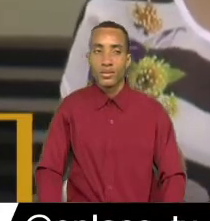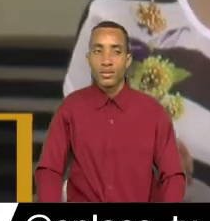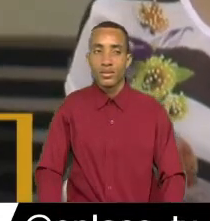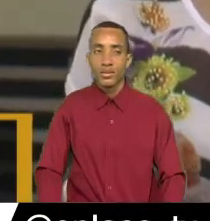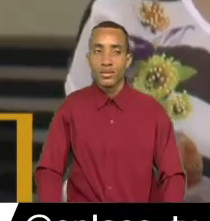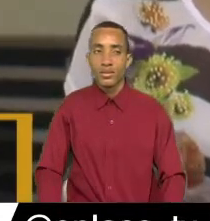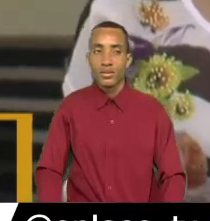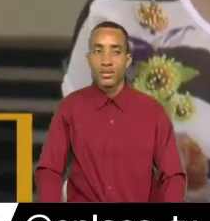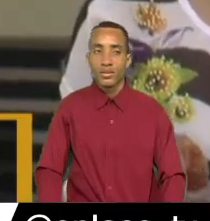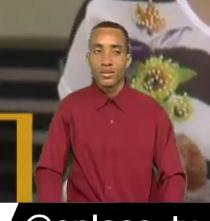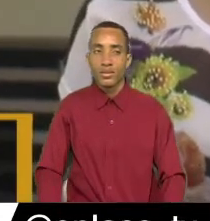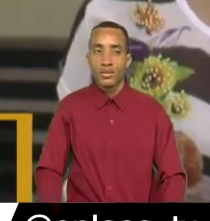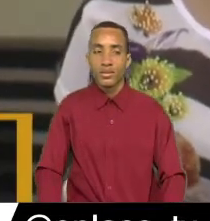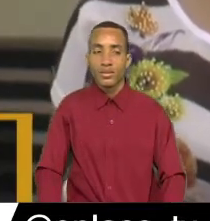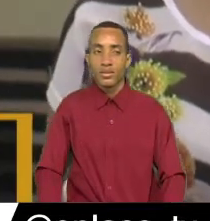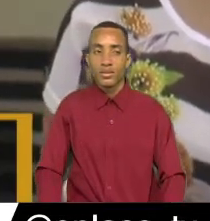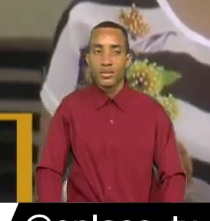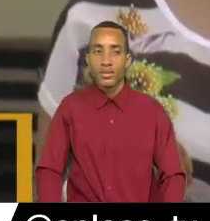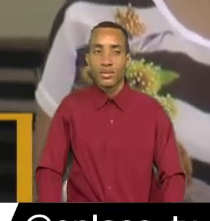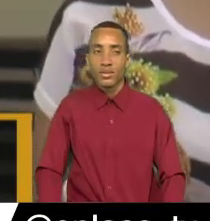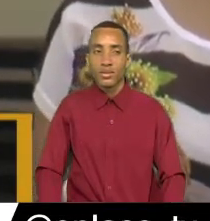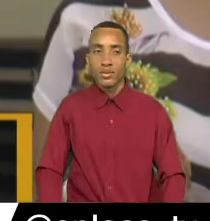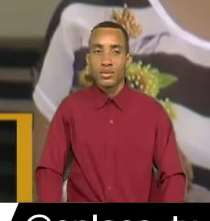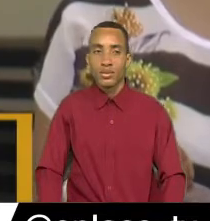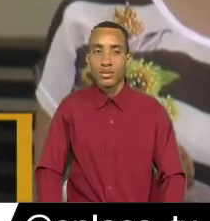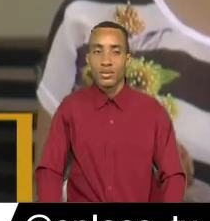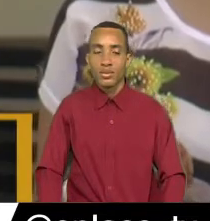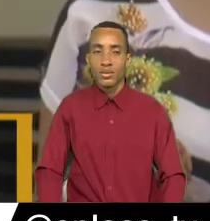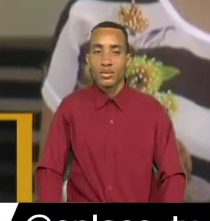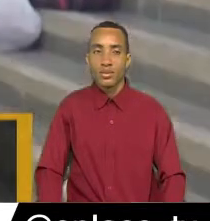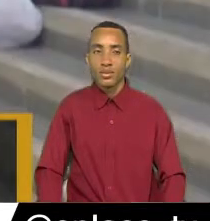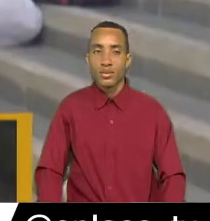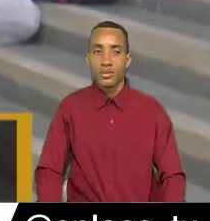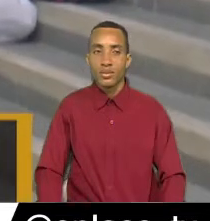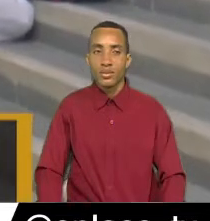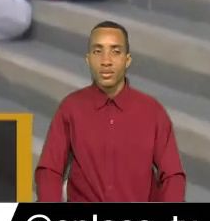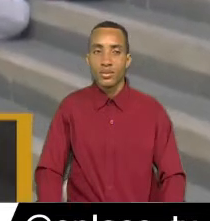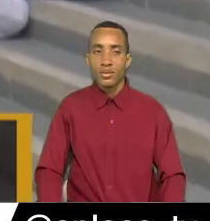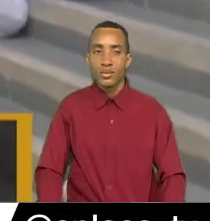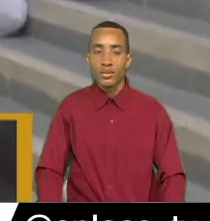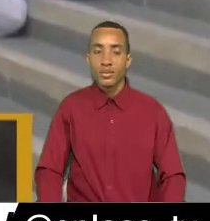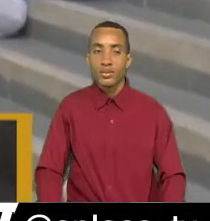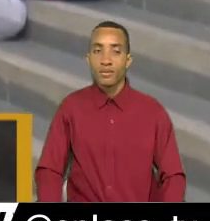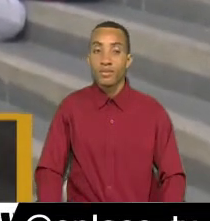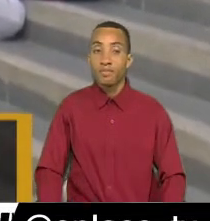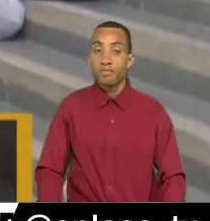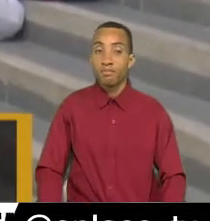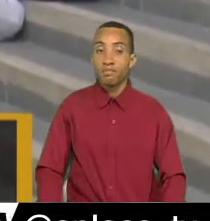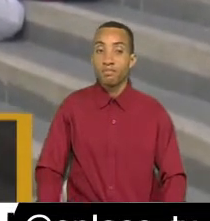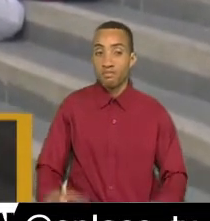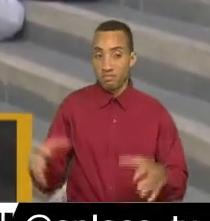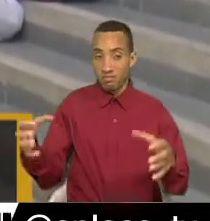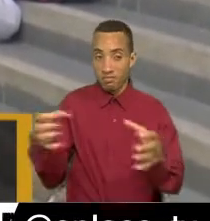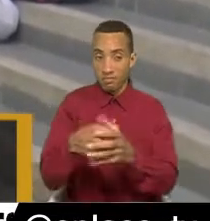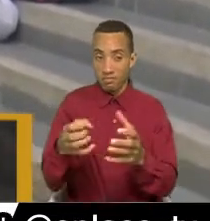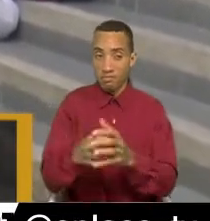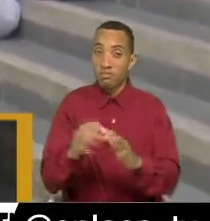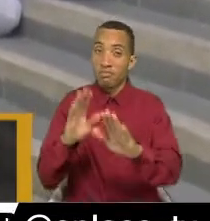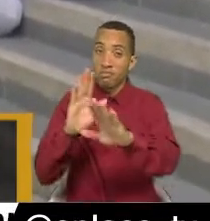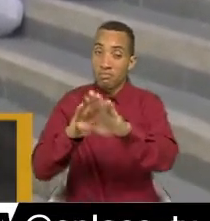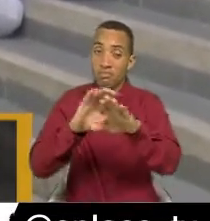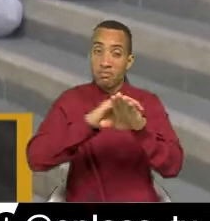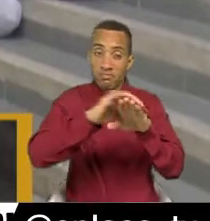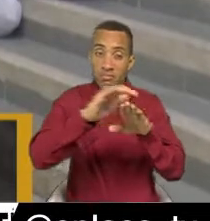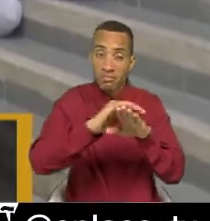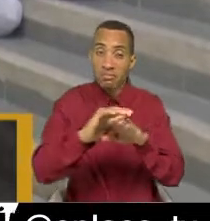acá, adultos, mayores y compartir lo que podamos aprender allá. La asociación extiende la invitación a las entidades públicas